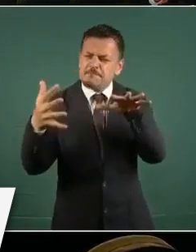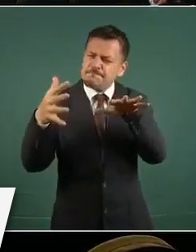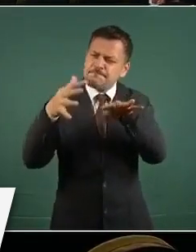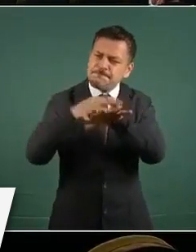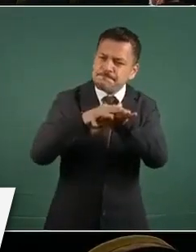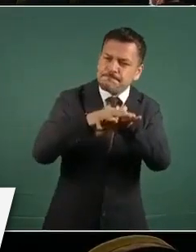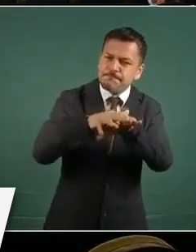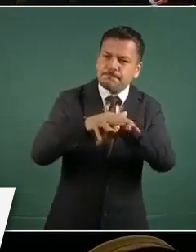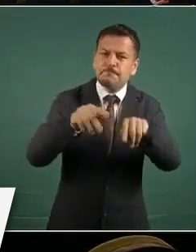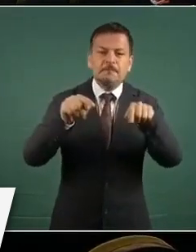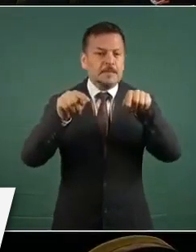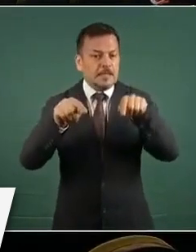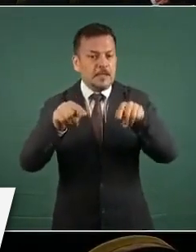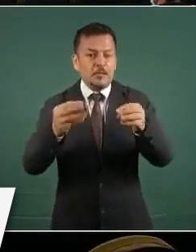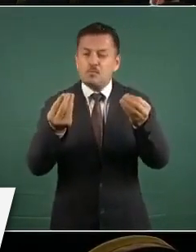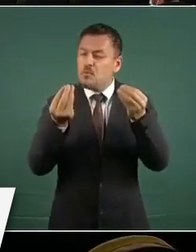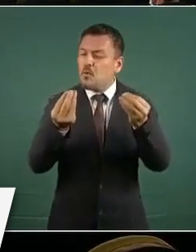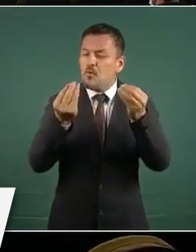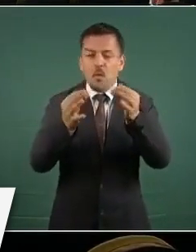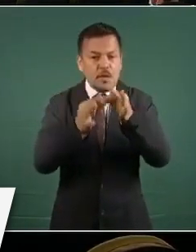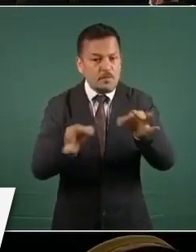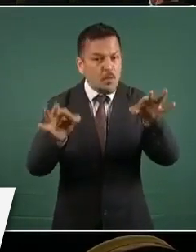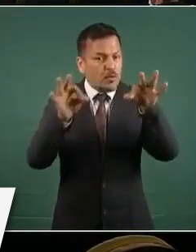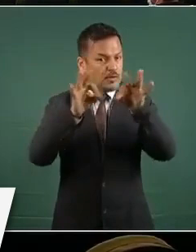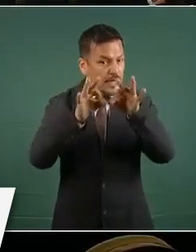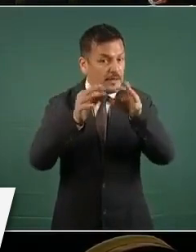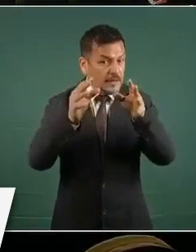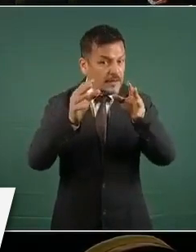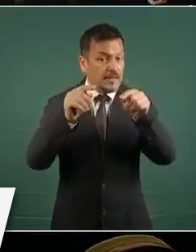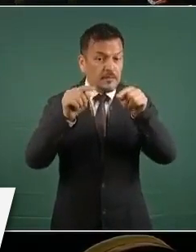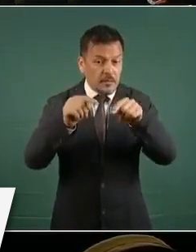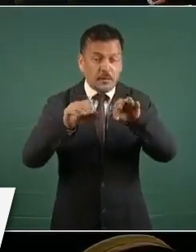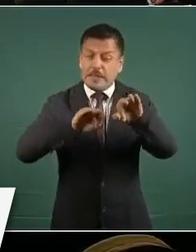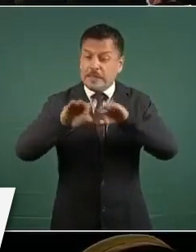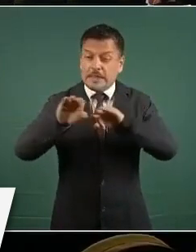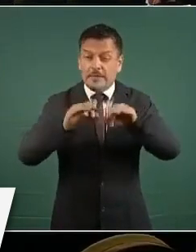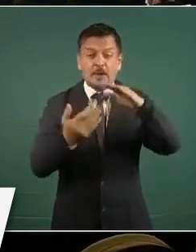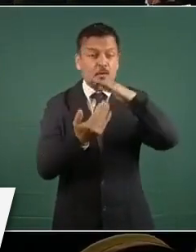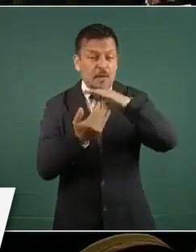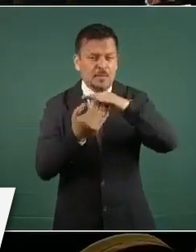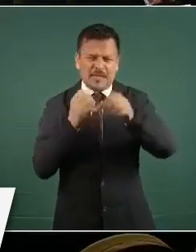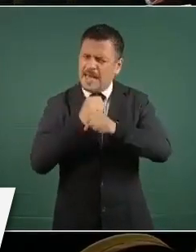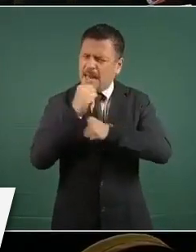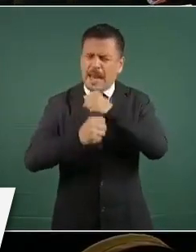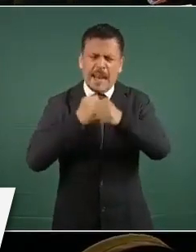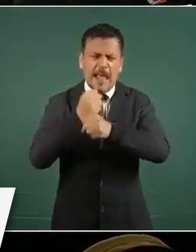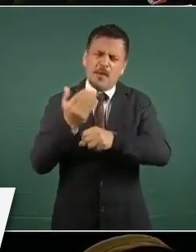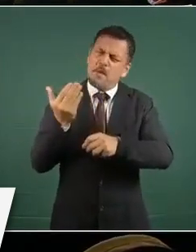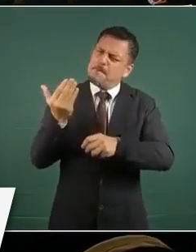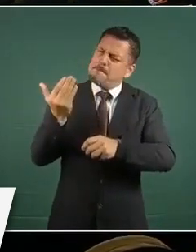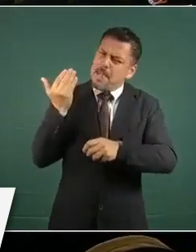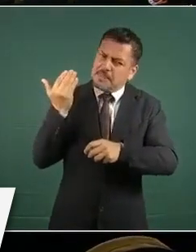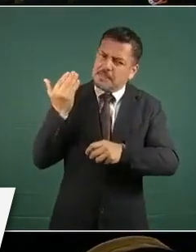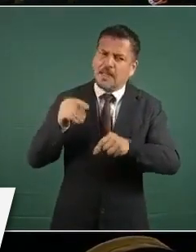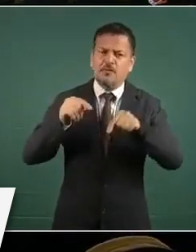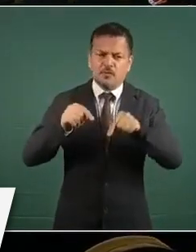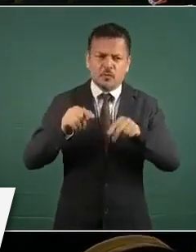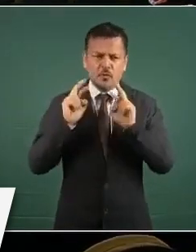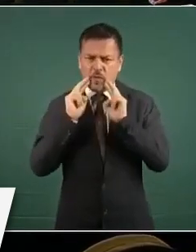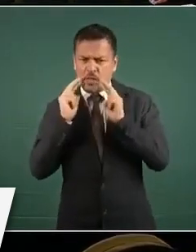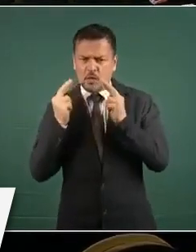sido verdaderamente muy muy importante y es a partir del año pasado en que debido a estas reuniones